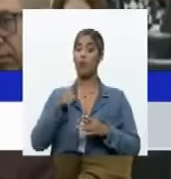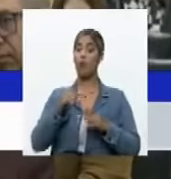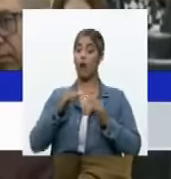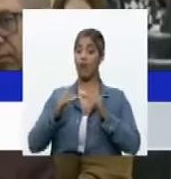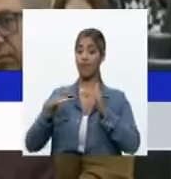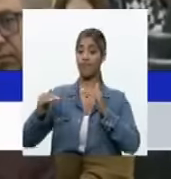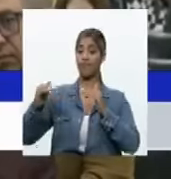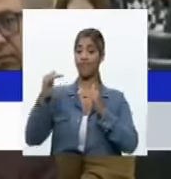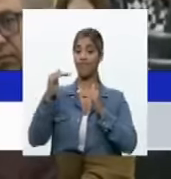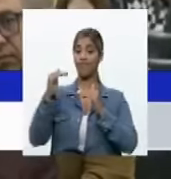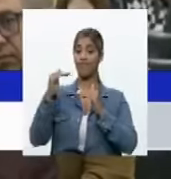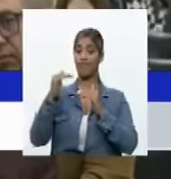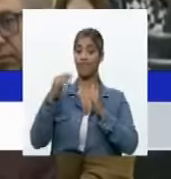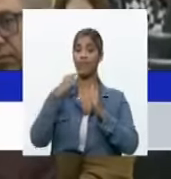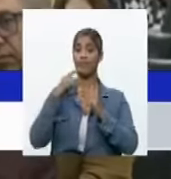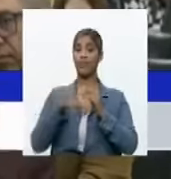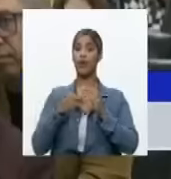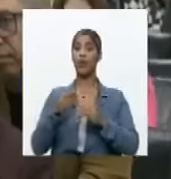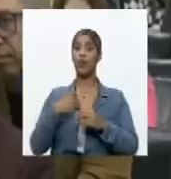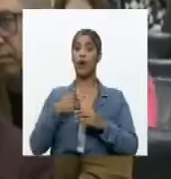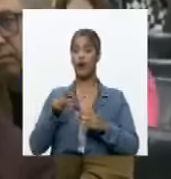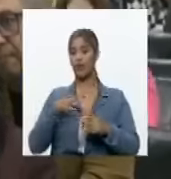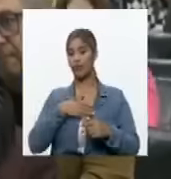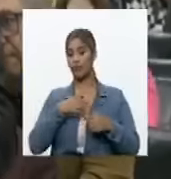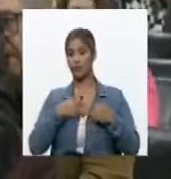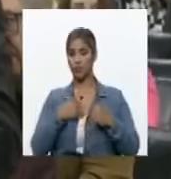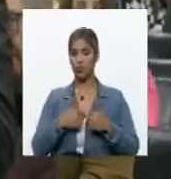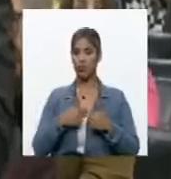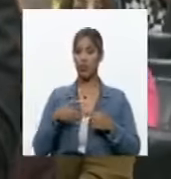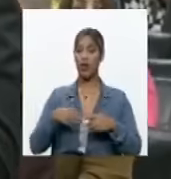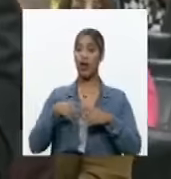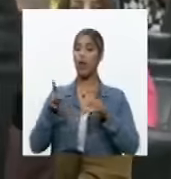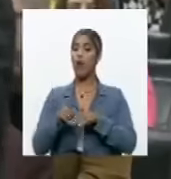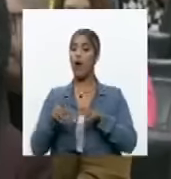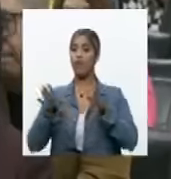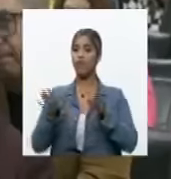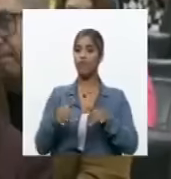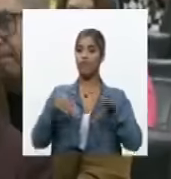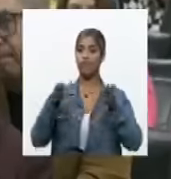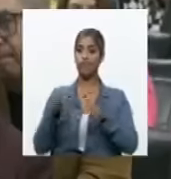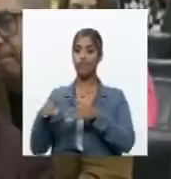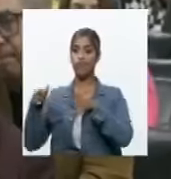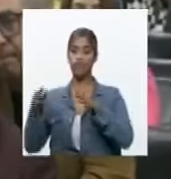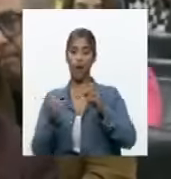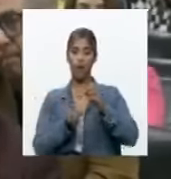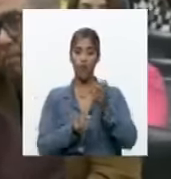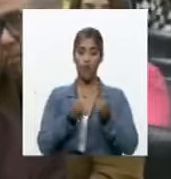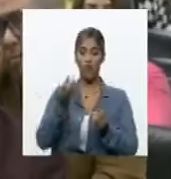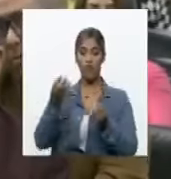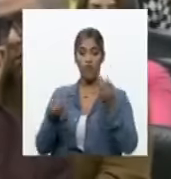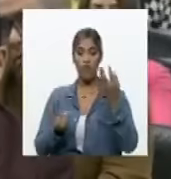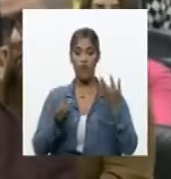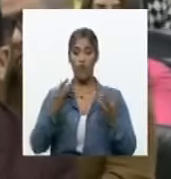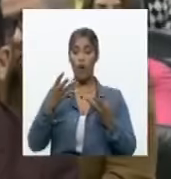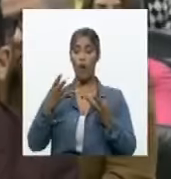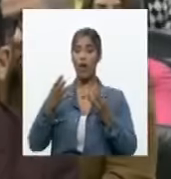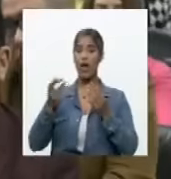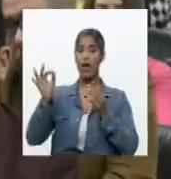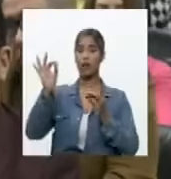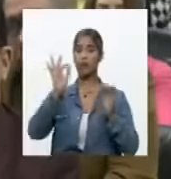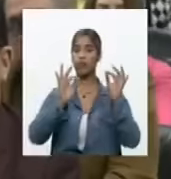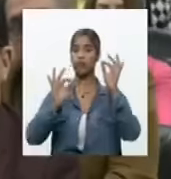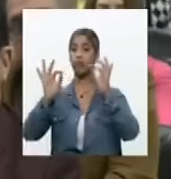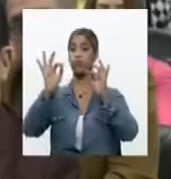las flores pajareará su alma colmenera. Pajarearon por los altos andamios de las flores, la colmena de la